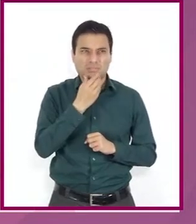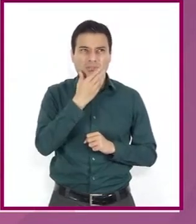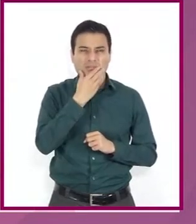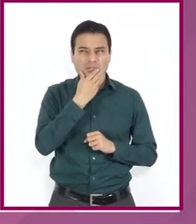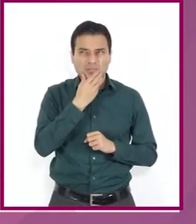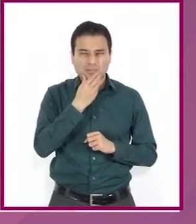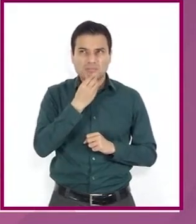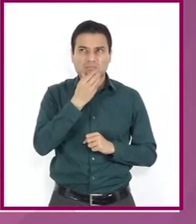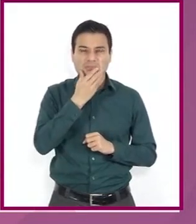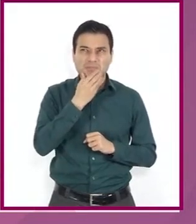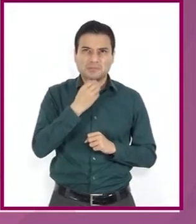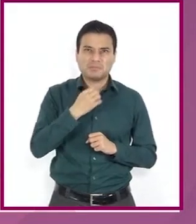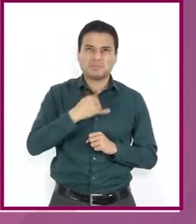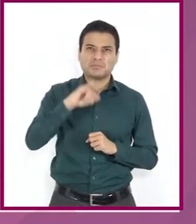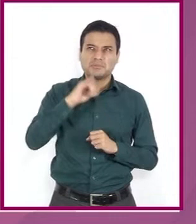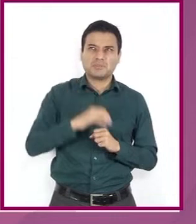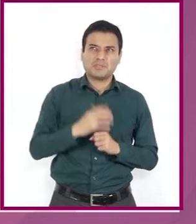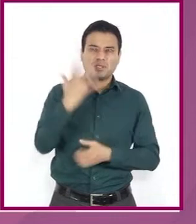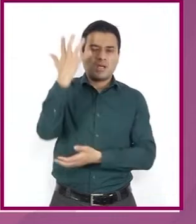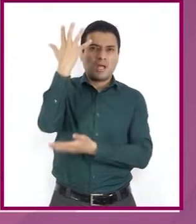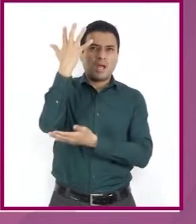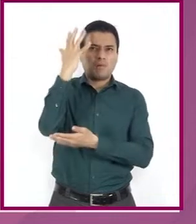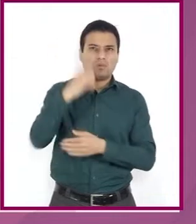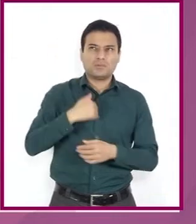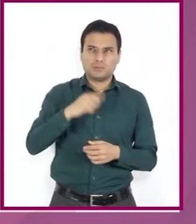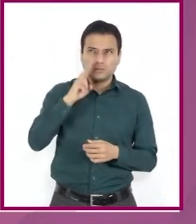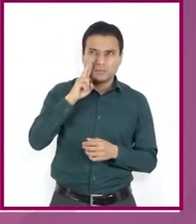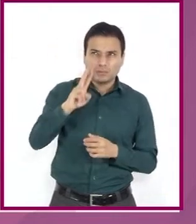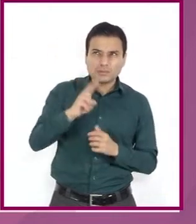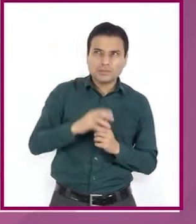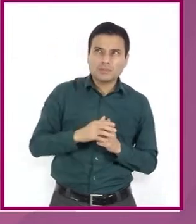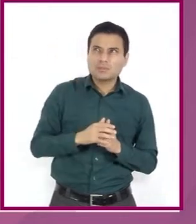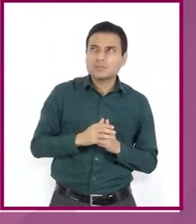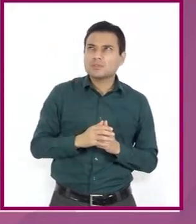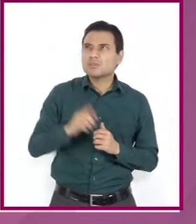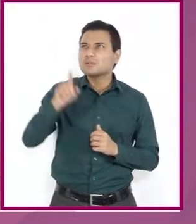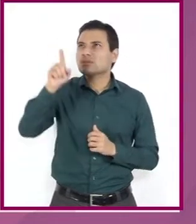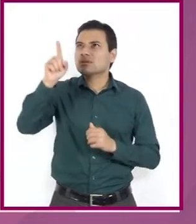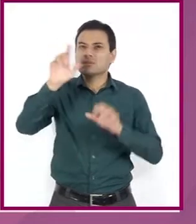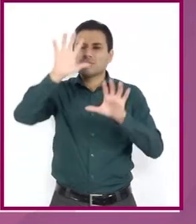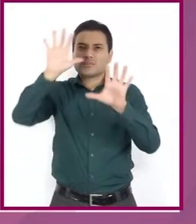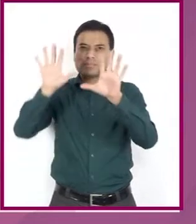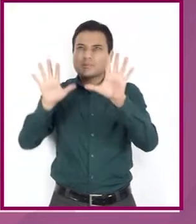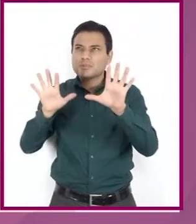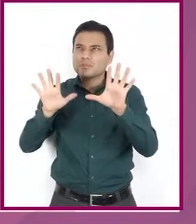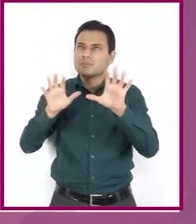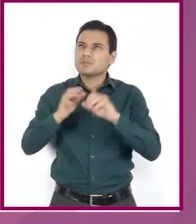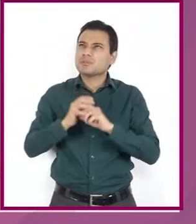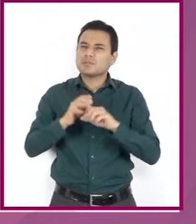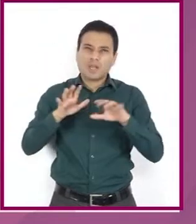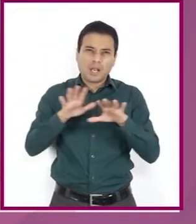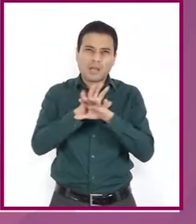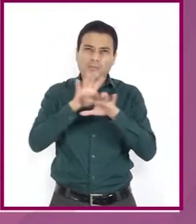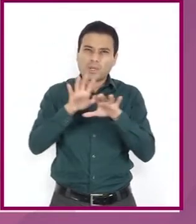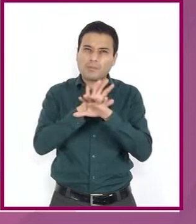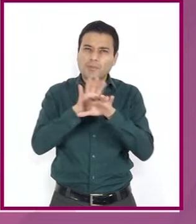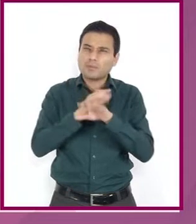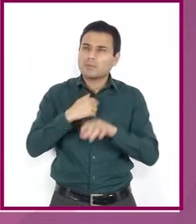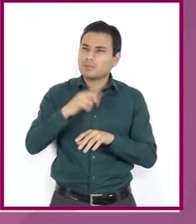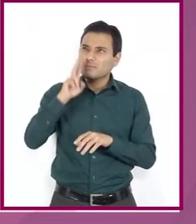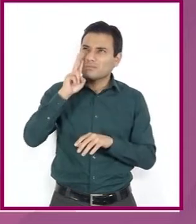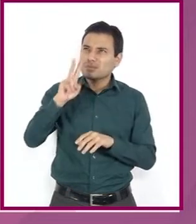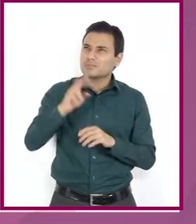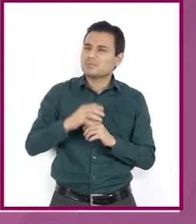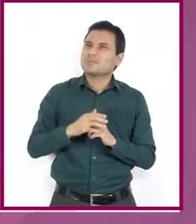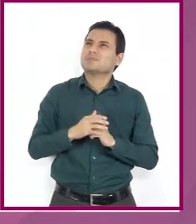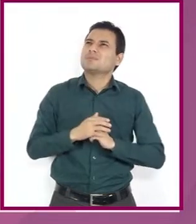tiempo mirando con desconfianza el roble, que vio a las ramas cambiar de posición más de una vez. Así